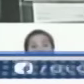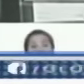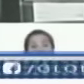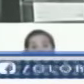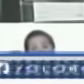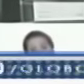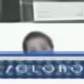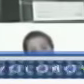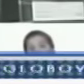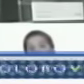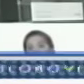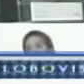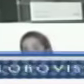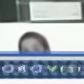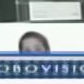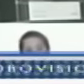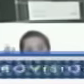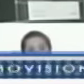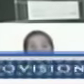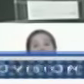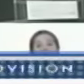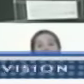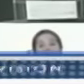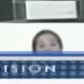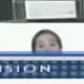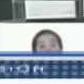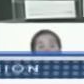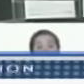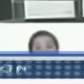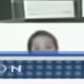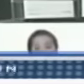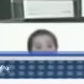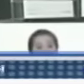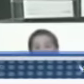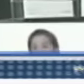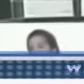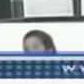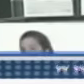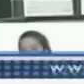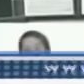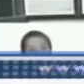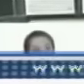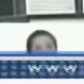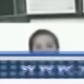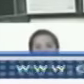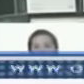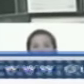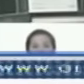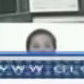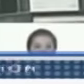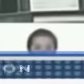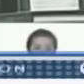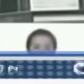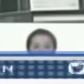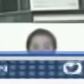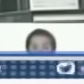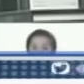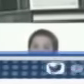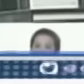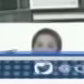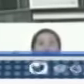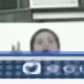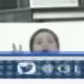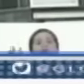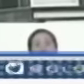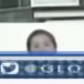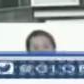y presuntamente tres personas desaparecidas. Igualmente en Nueva Esparta tenemos afectaciones en